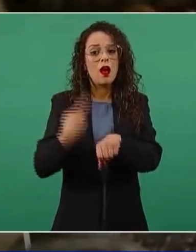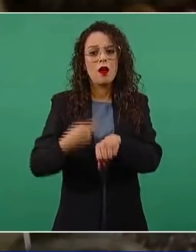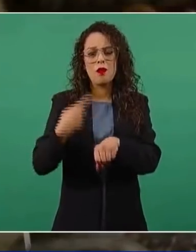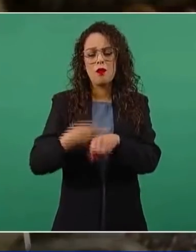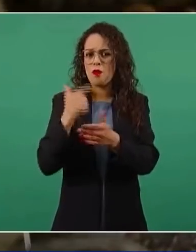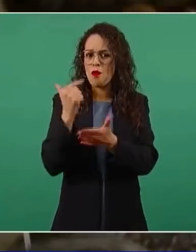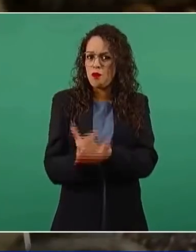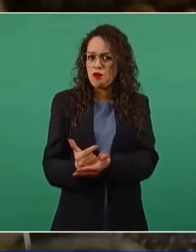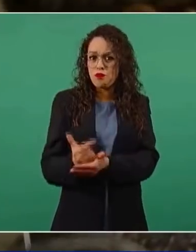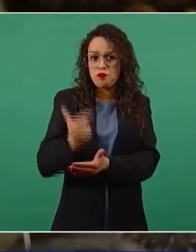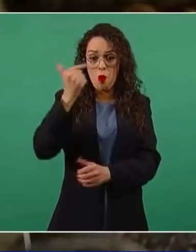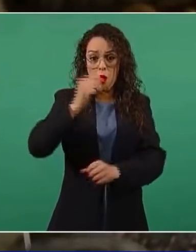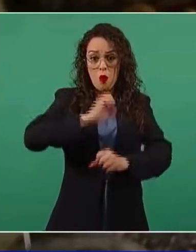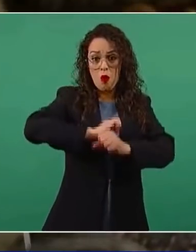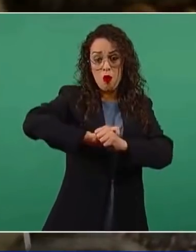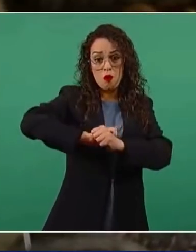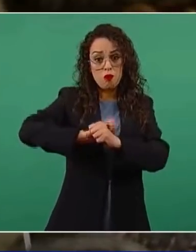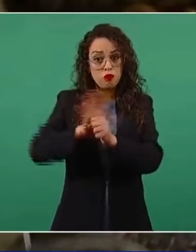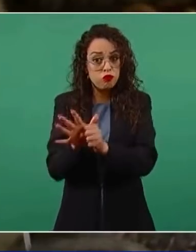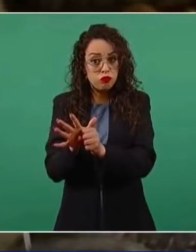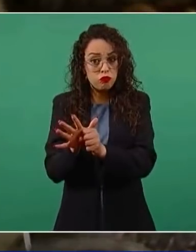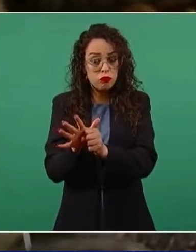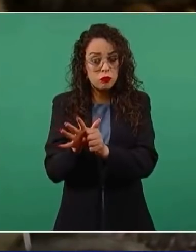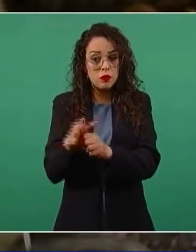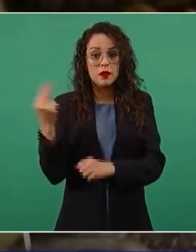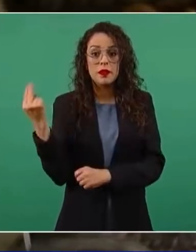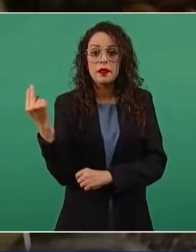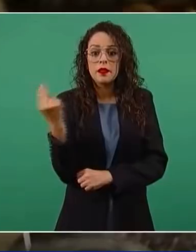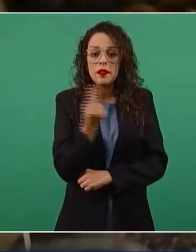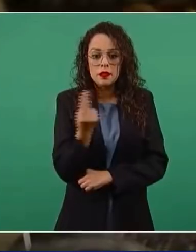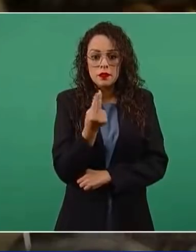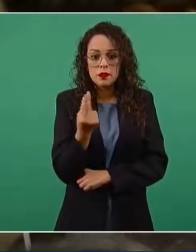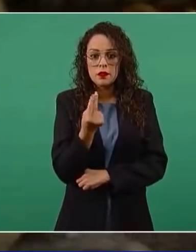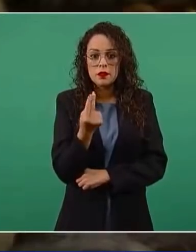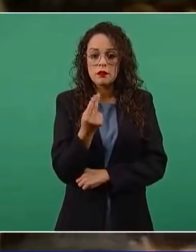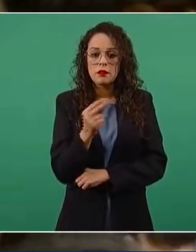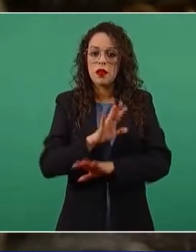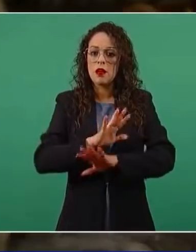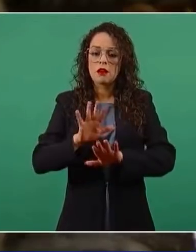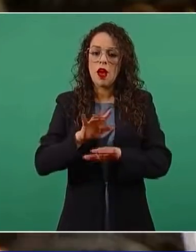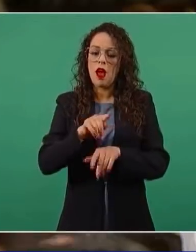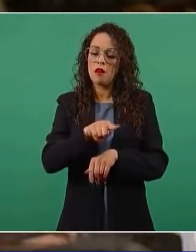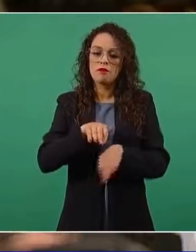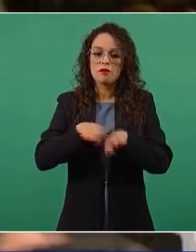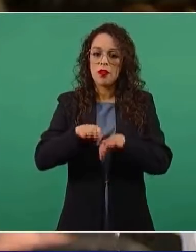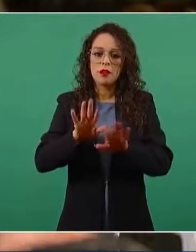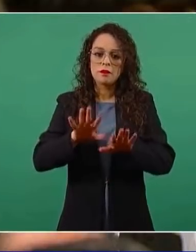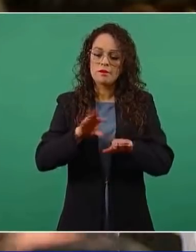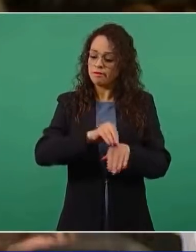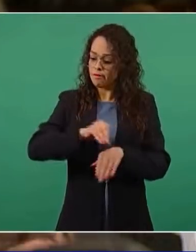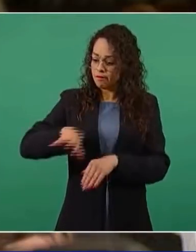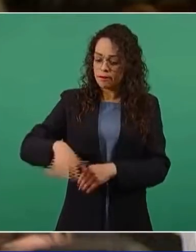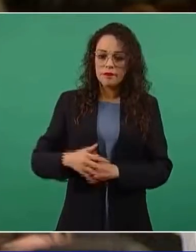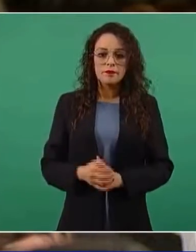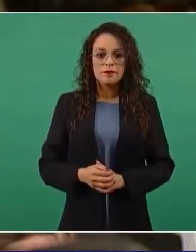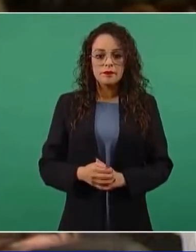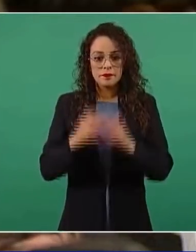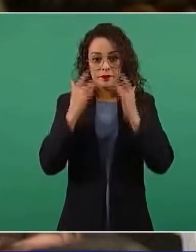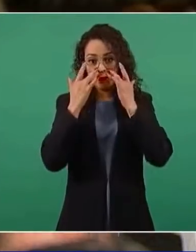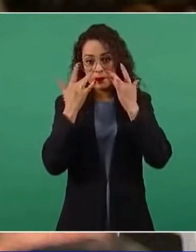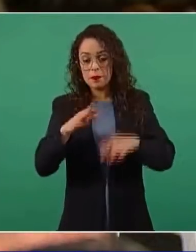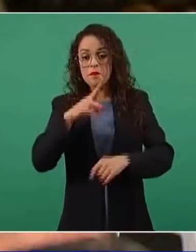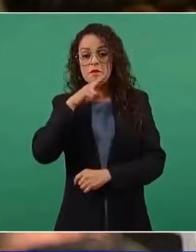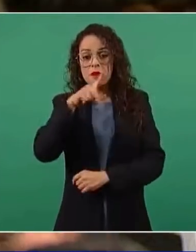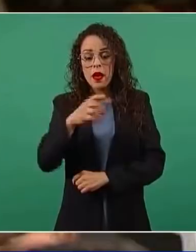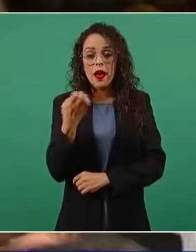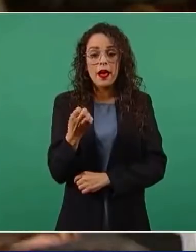grave, tiene que retirarse de este puesto y en enero de este año